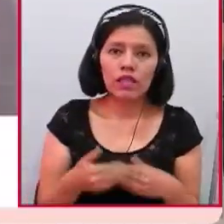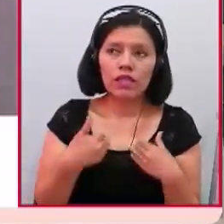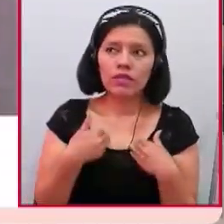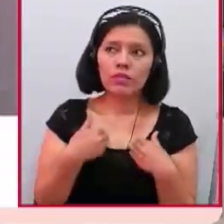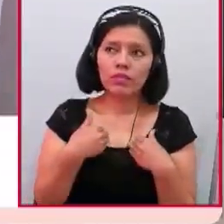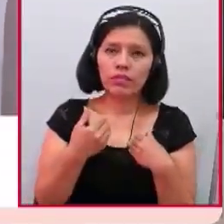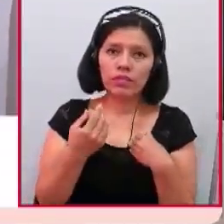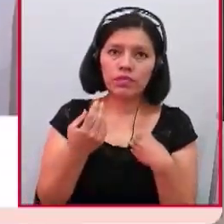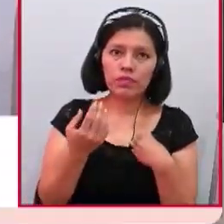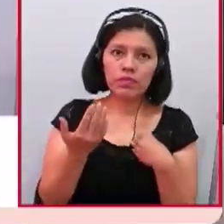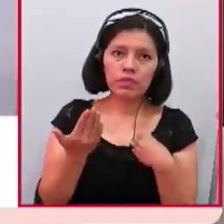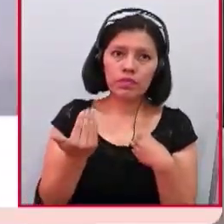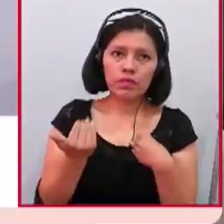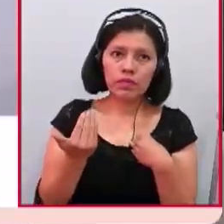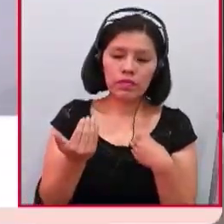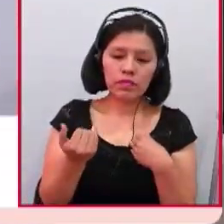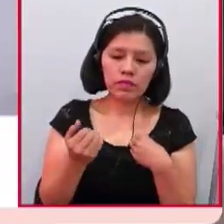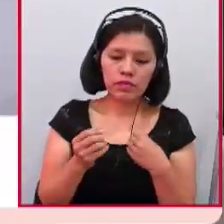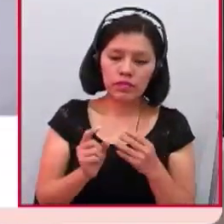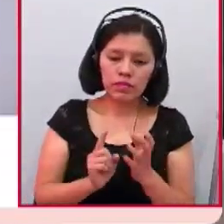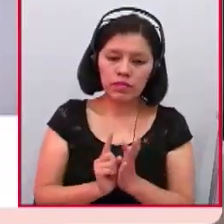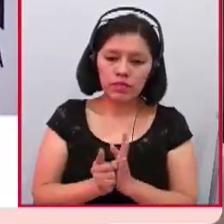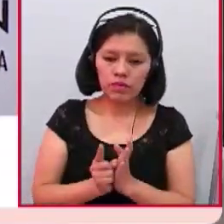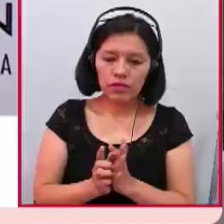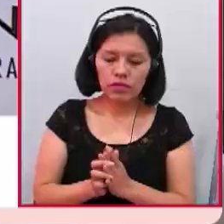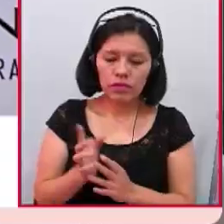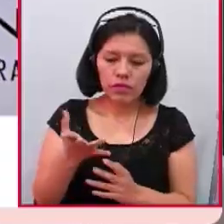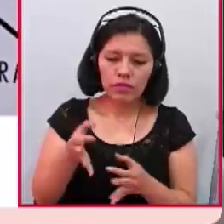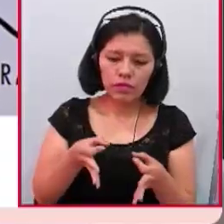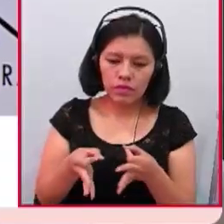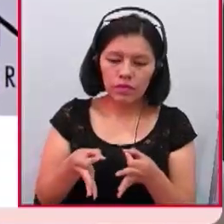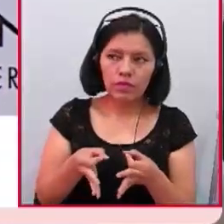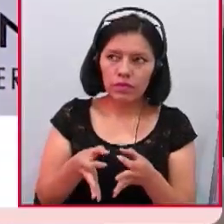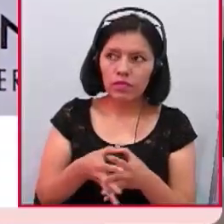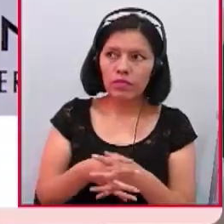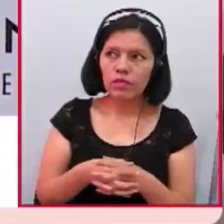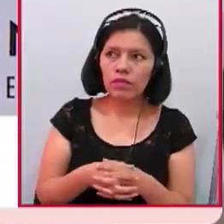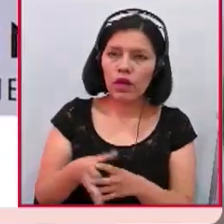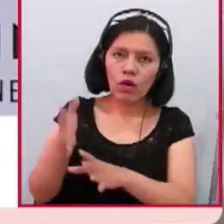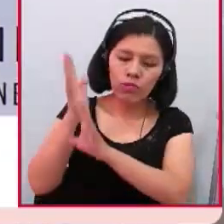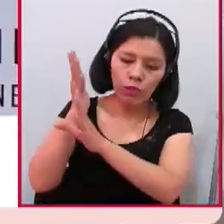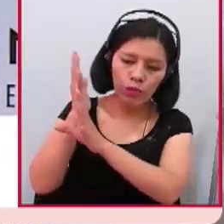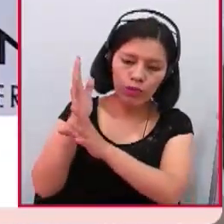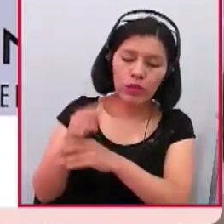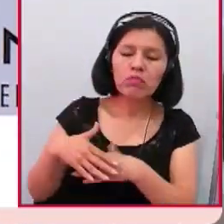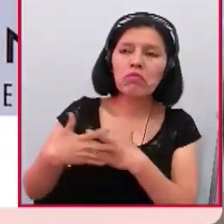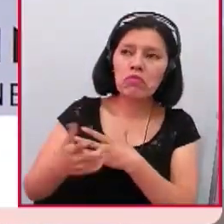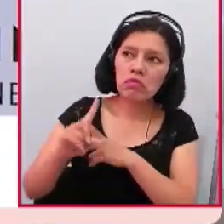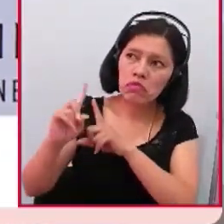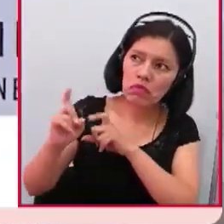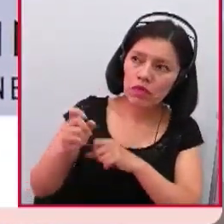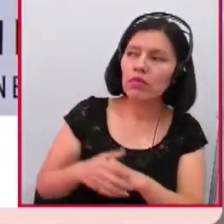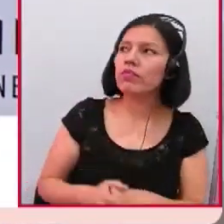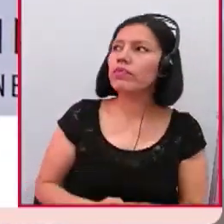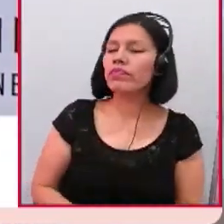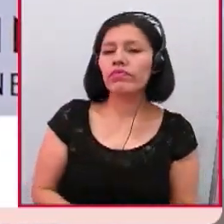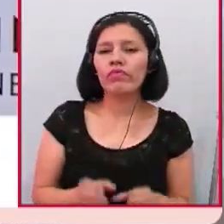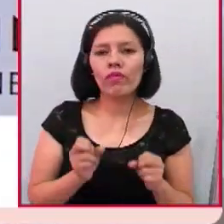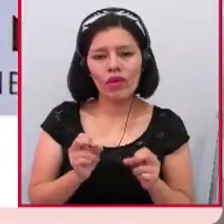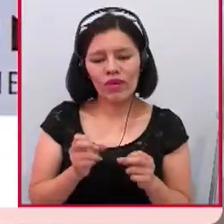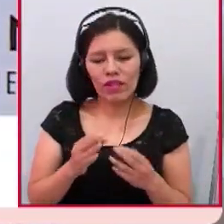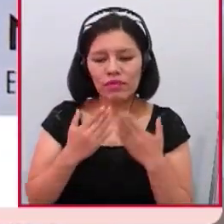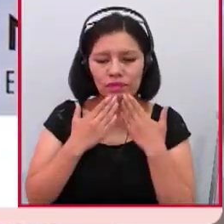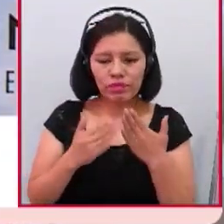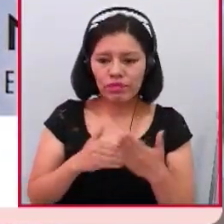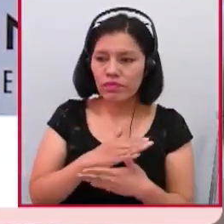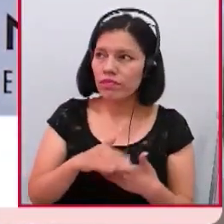15 minutos para exponer y luego les haremos unas preguntas. Adelante, ingeniero, por favor. Ok, muchas gracias